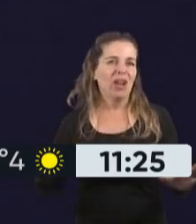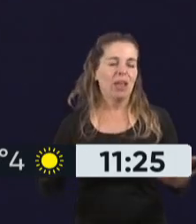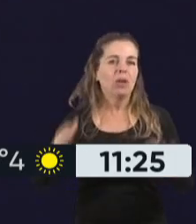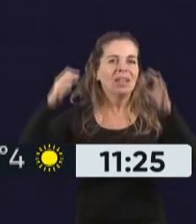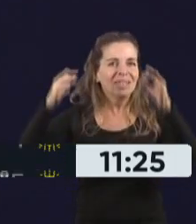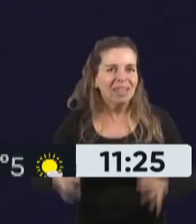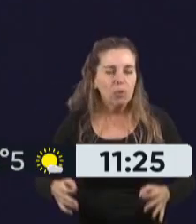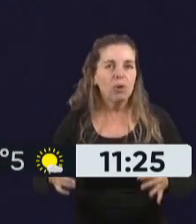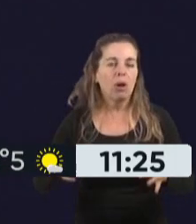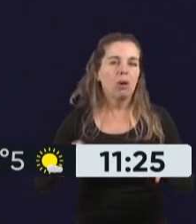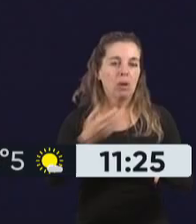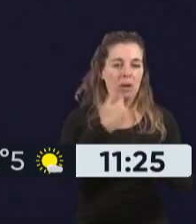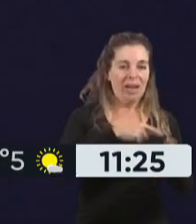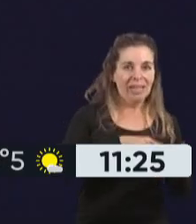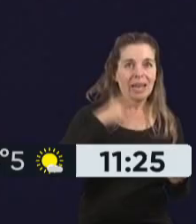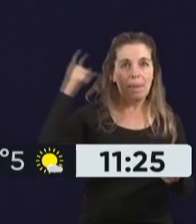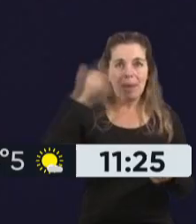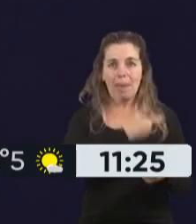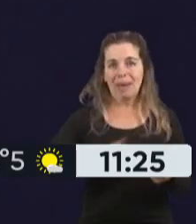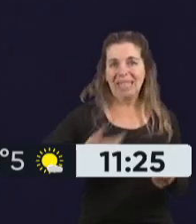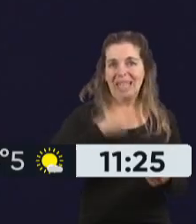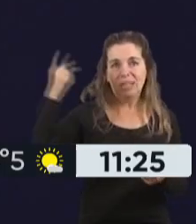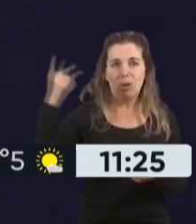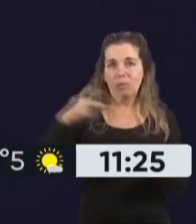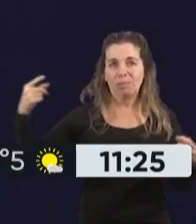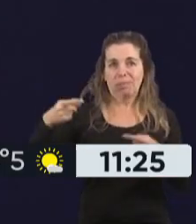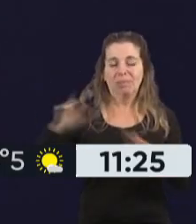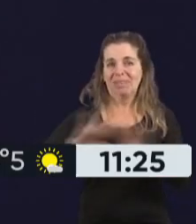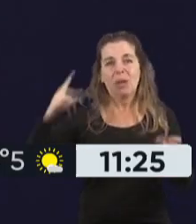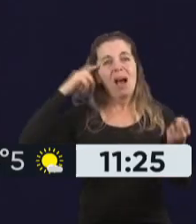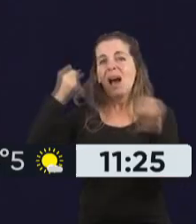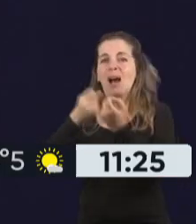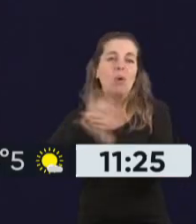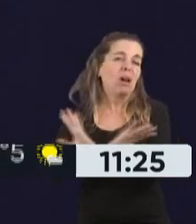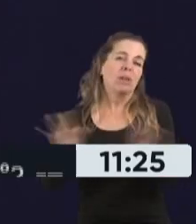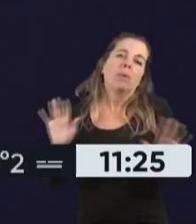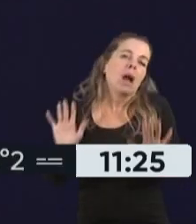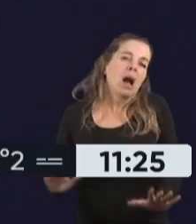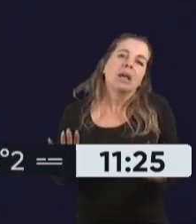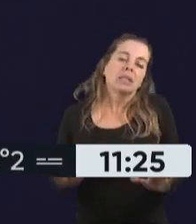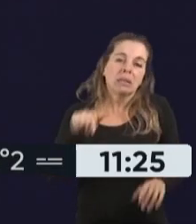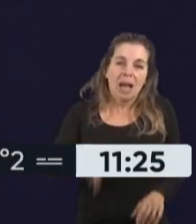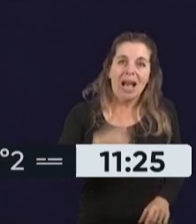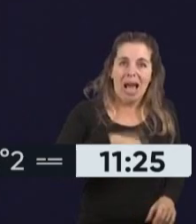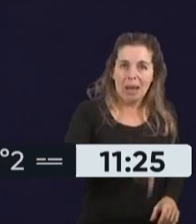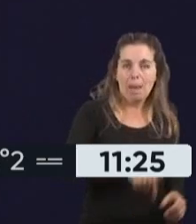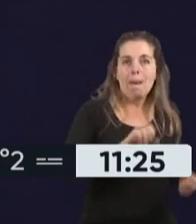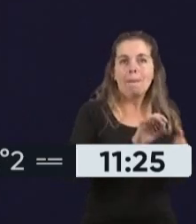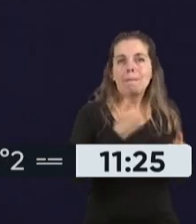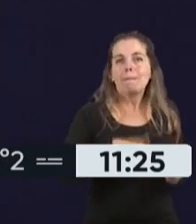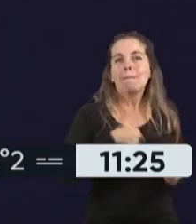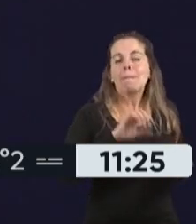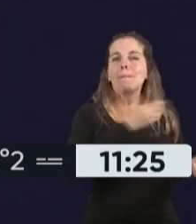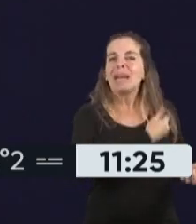acuerdo jamás, ¿no? Porque de un lado nosotros tenemos un presidente liberal y del